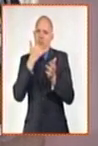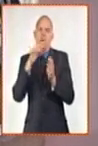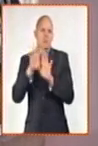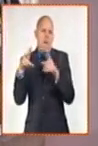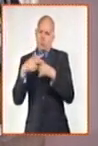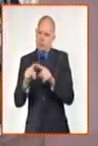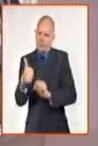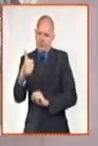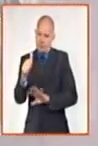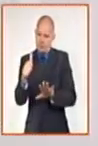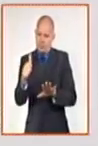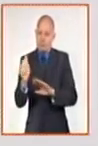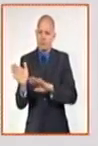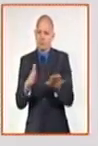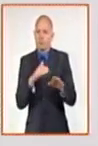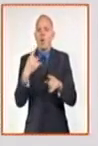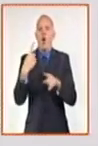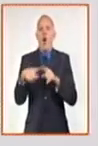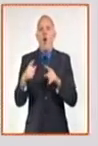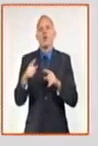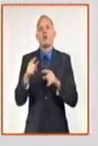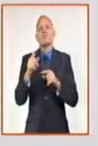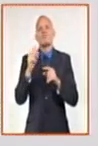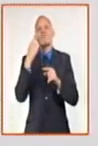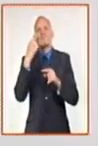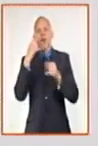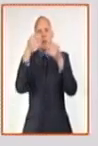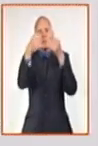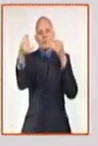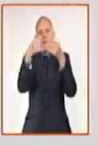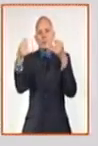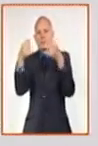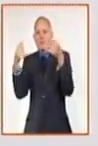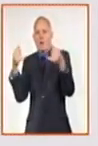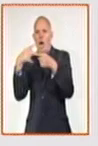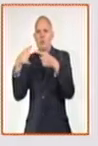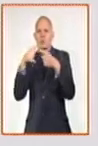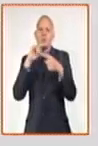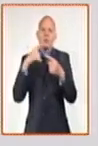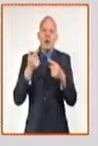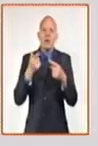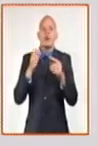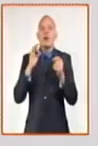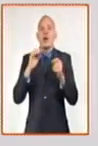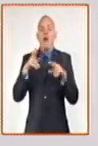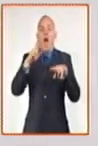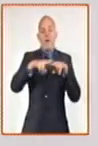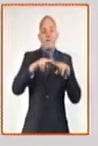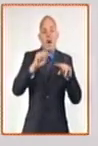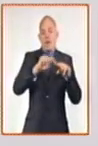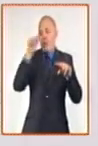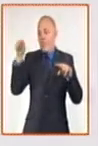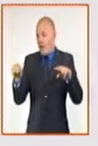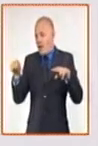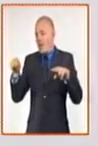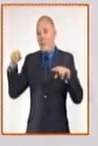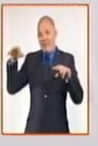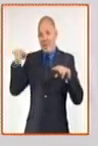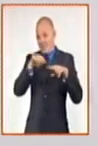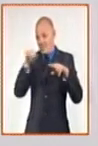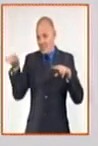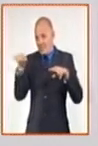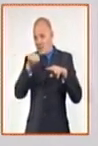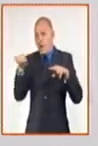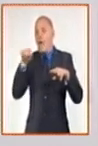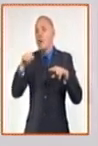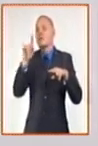recuperada. Y de las 63 líneas entre las provincias de Pinar del Río y La Habana, de 110.000 volts,